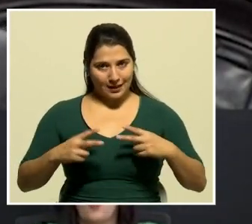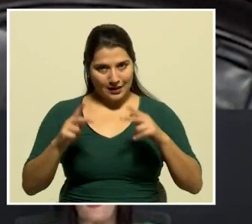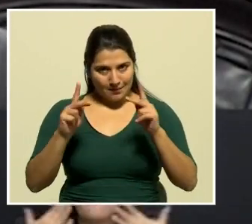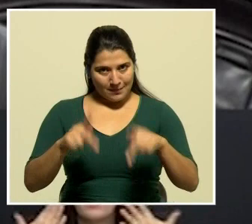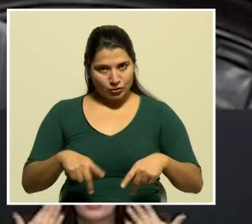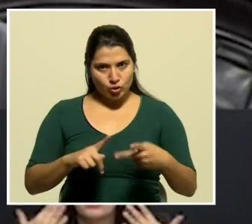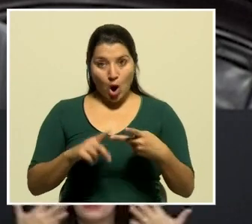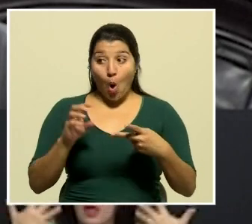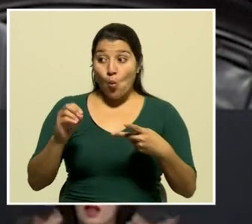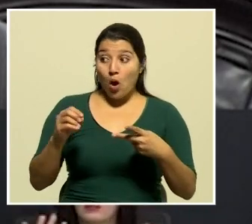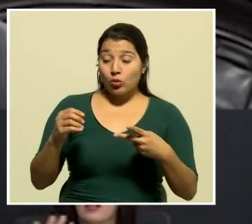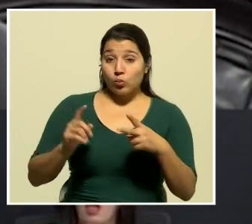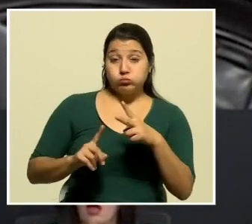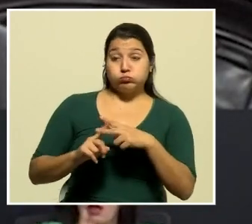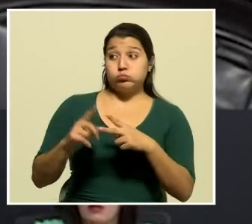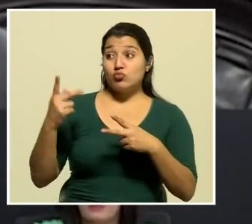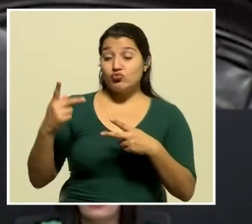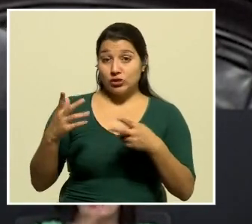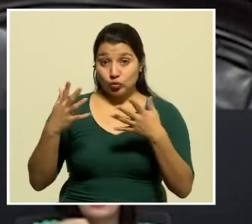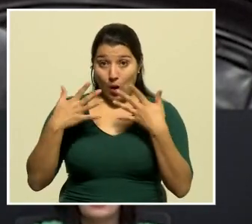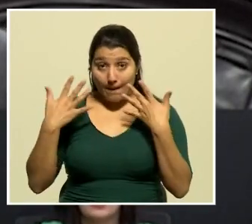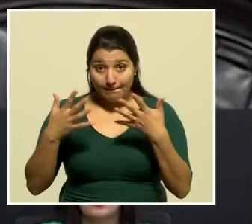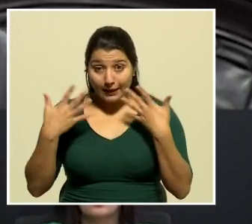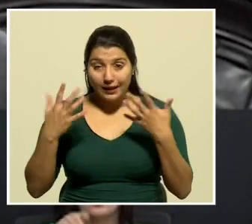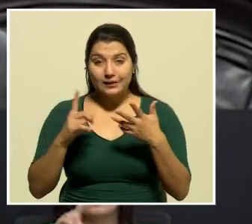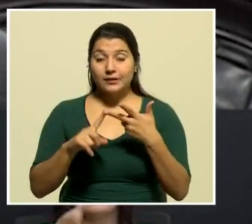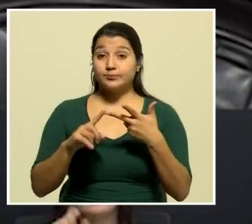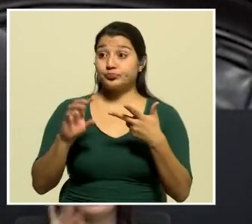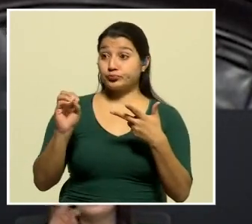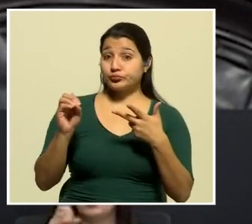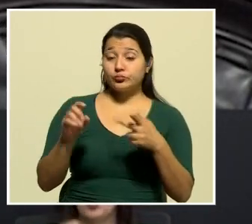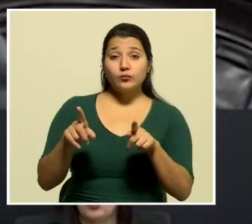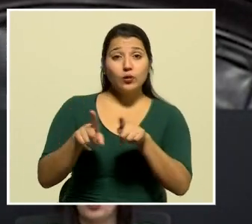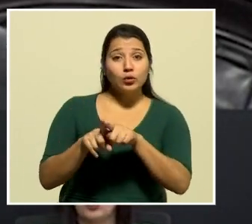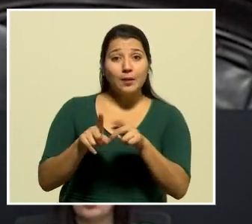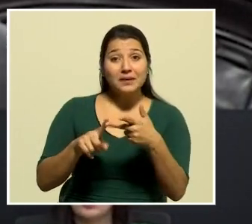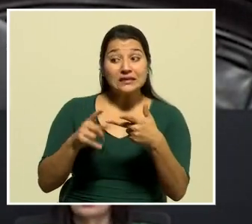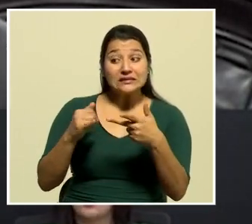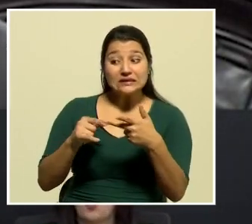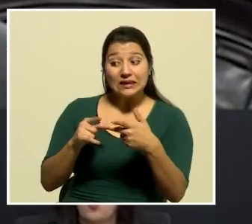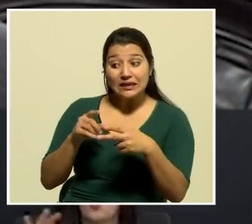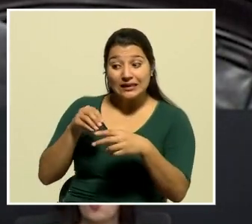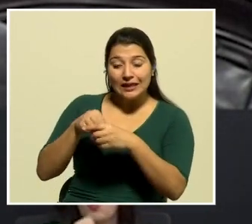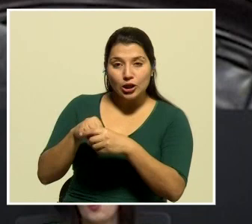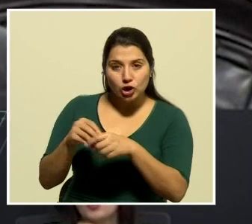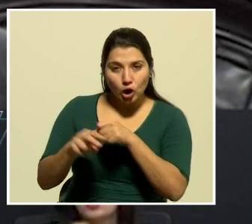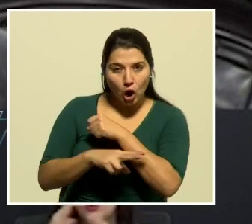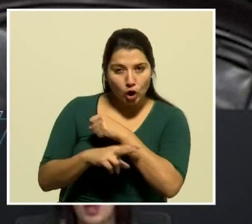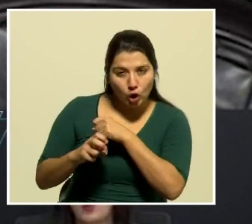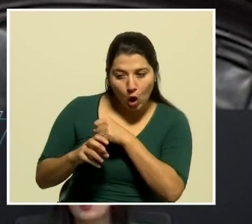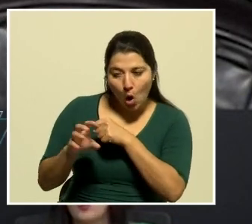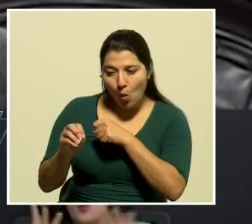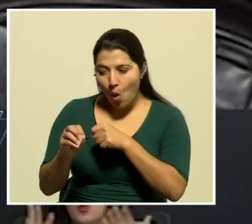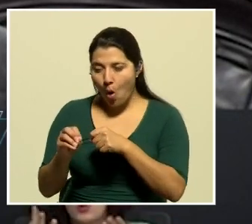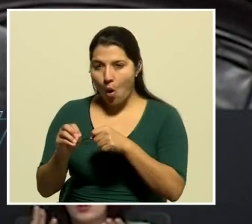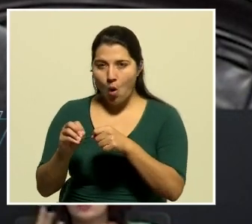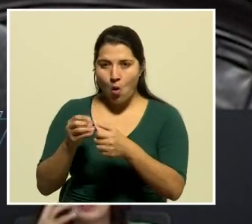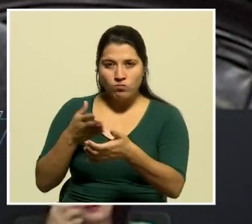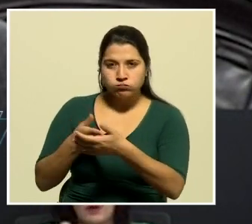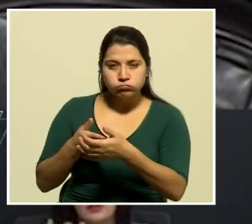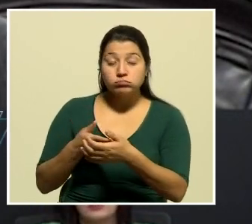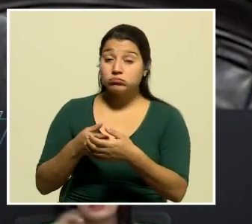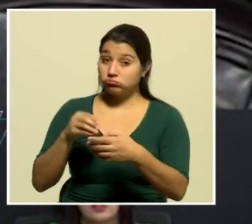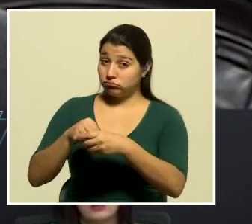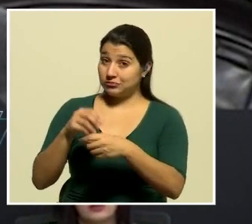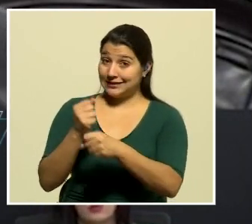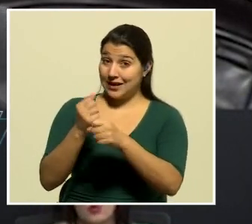consolidado, cuando dentro de los delitos se incluyan también funcionarios públicos que se presten para este tipo de abusos o